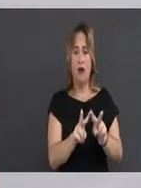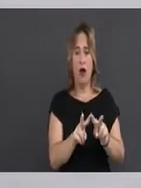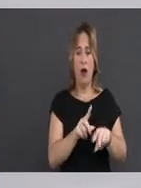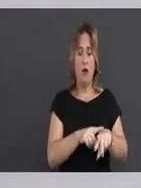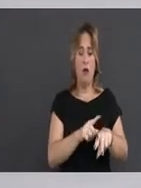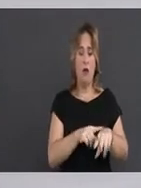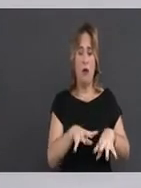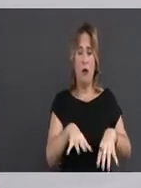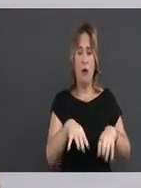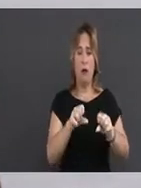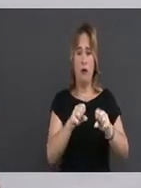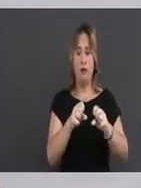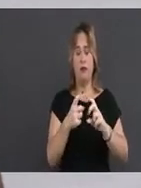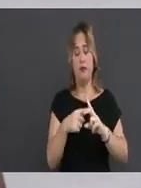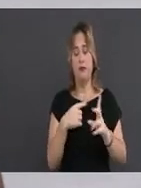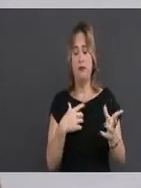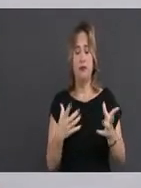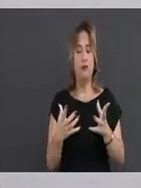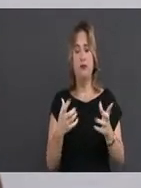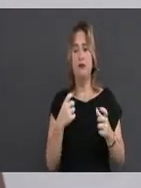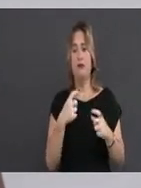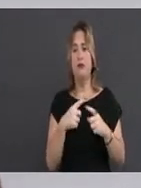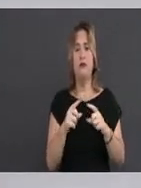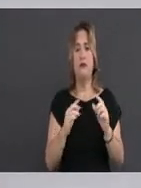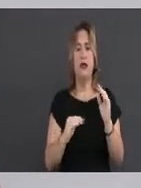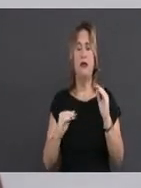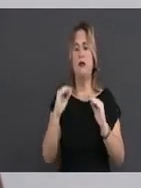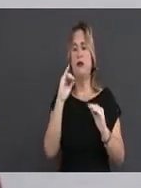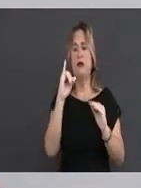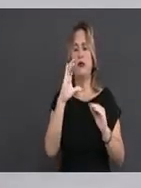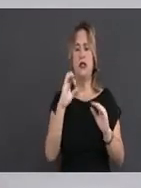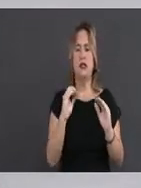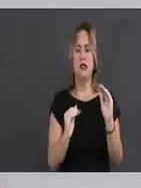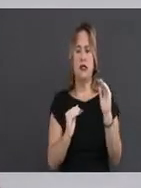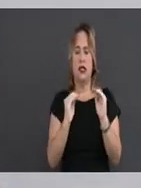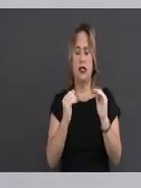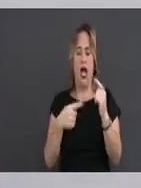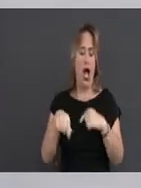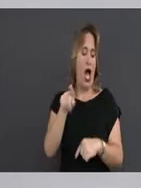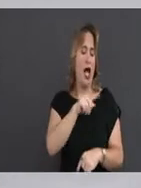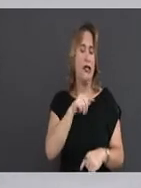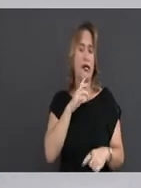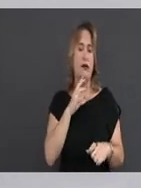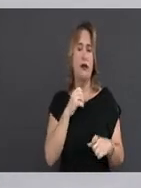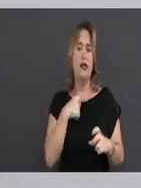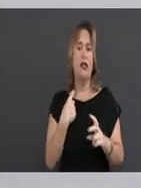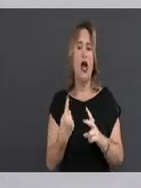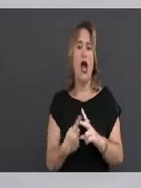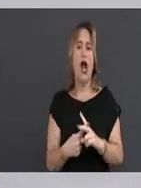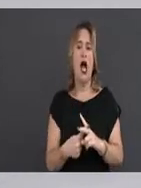momento llegamos a 90, pero bueno, nos quedamos sobre los 60 megawatts. El día de ayer nos mantuvimos